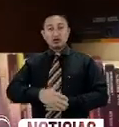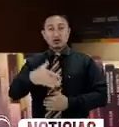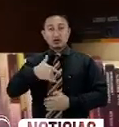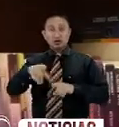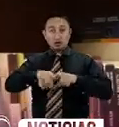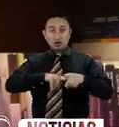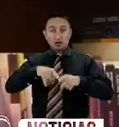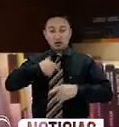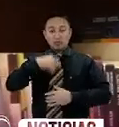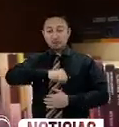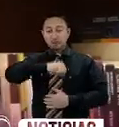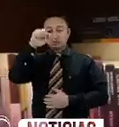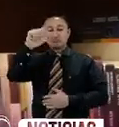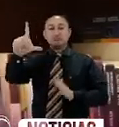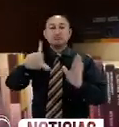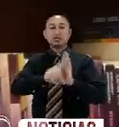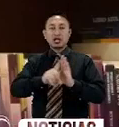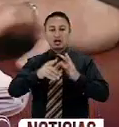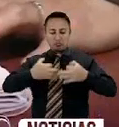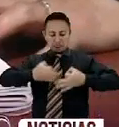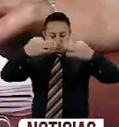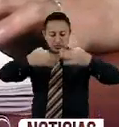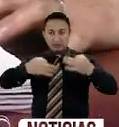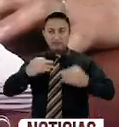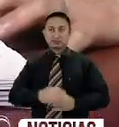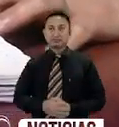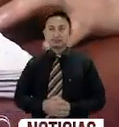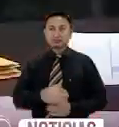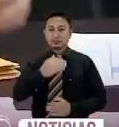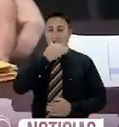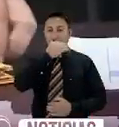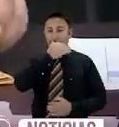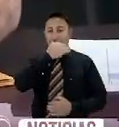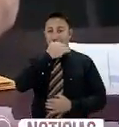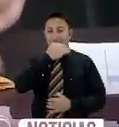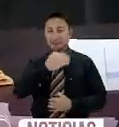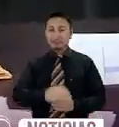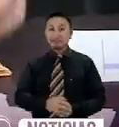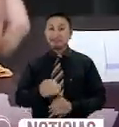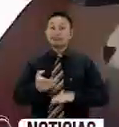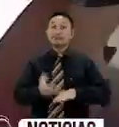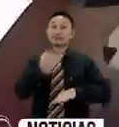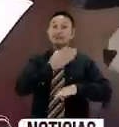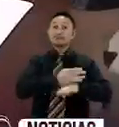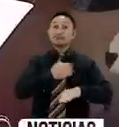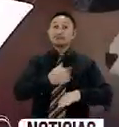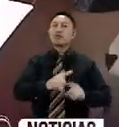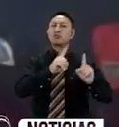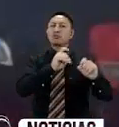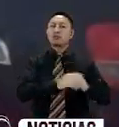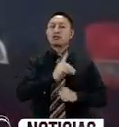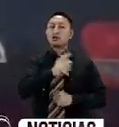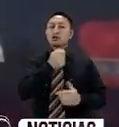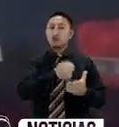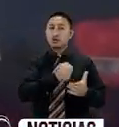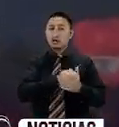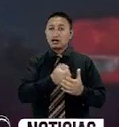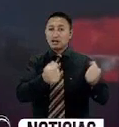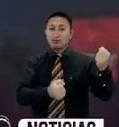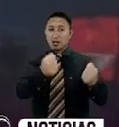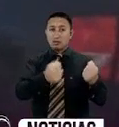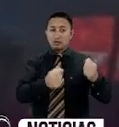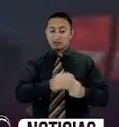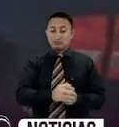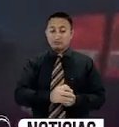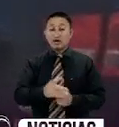un concurso legal ilegítimamente frías entre otras cosas fue cuestionado por la compra de un vehículo que habría pertenecido